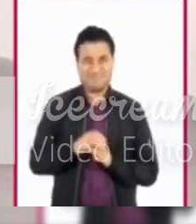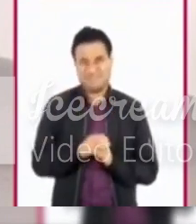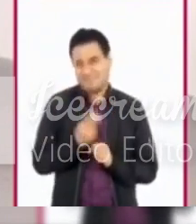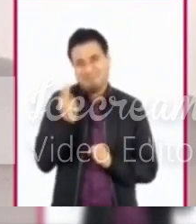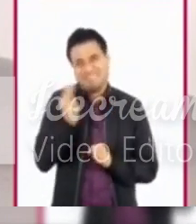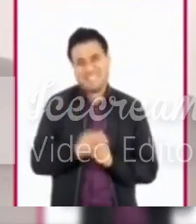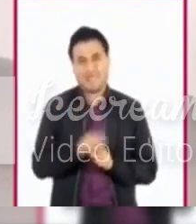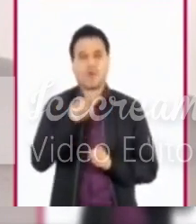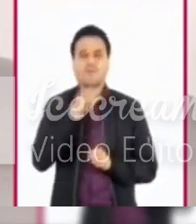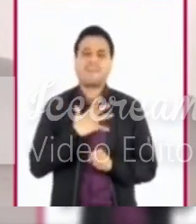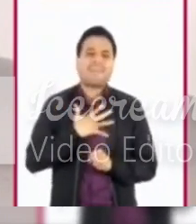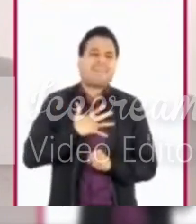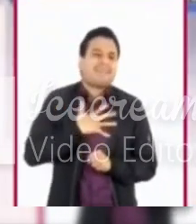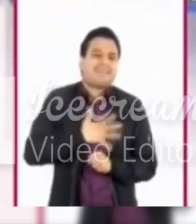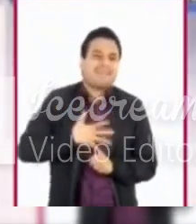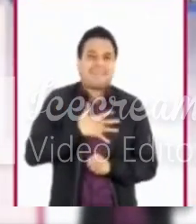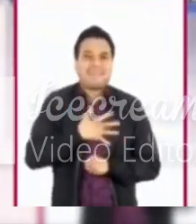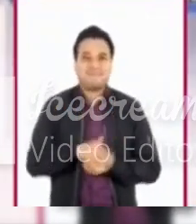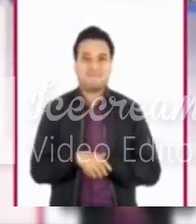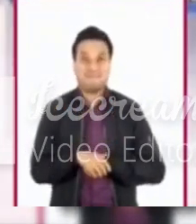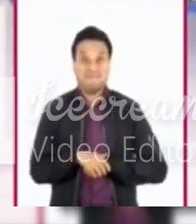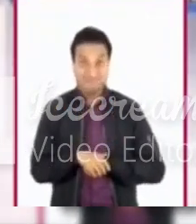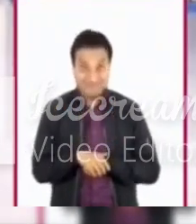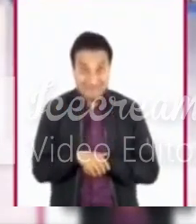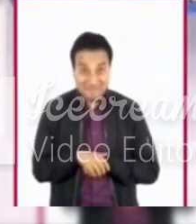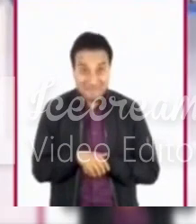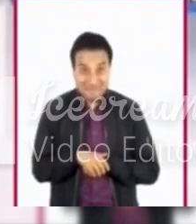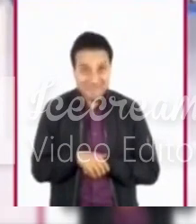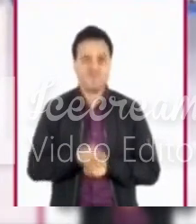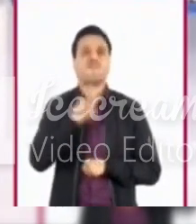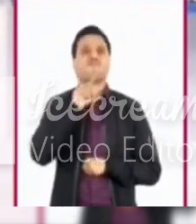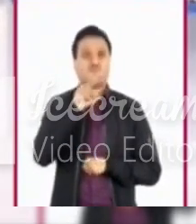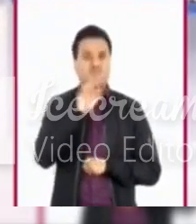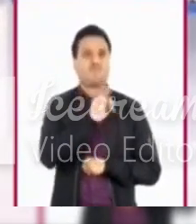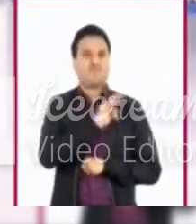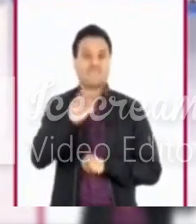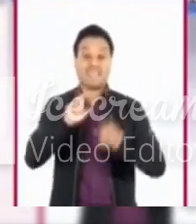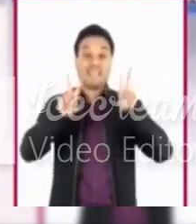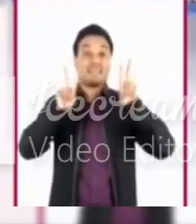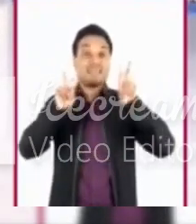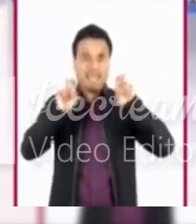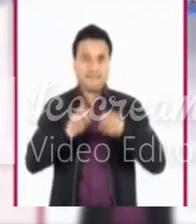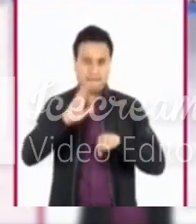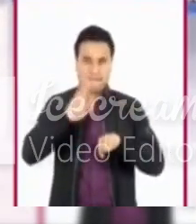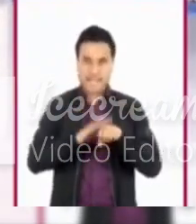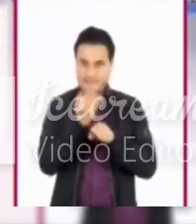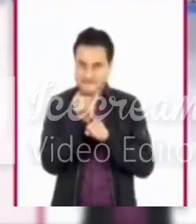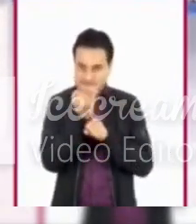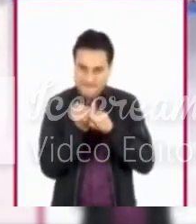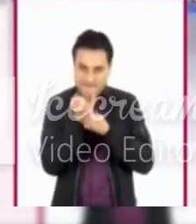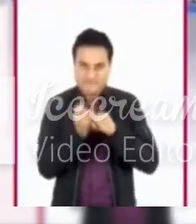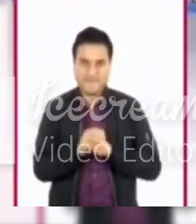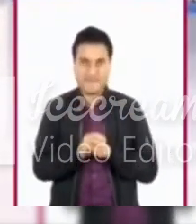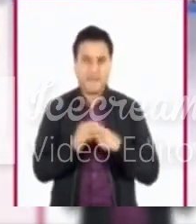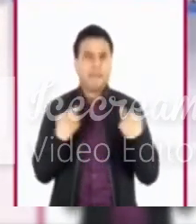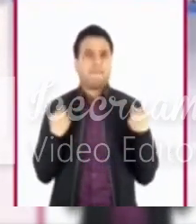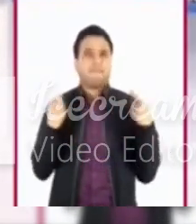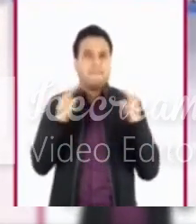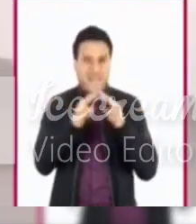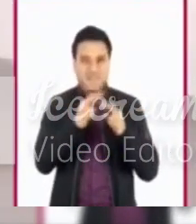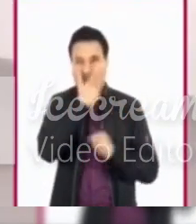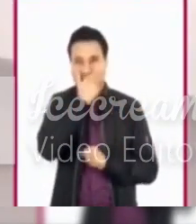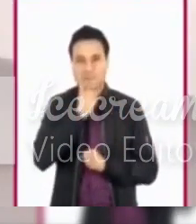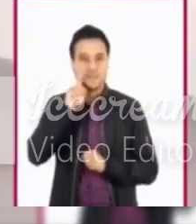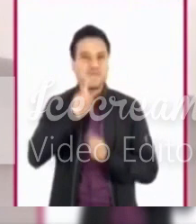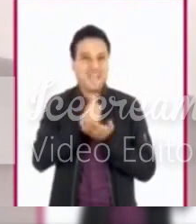Atrévete a explorar con tu creatividad. Recuerda que puedes profundizar sobre los temas y resolver dudas con la ayuda de tu maestra o